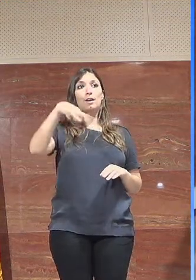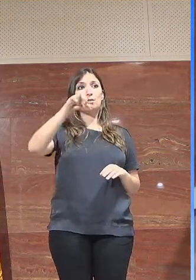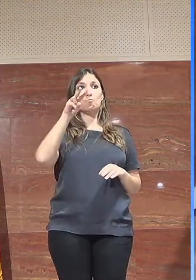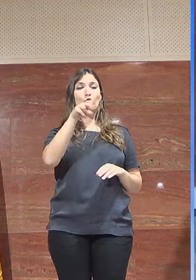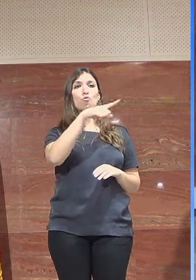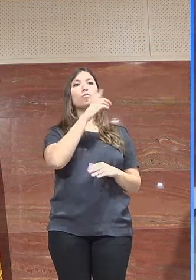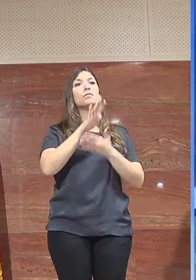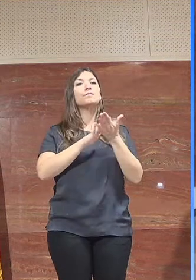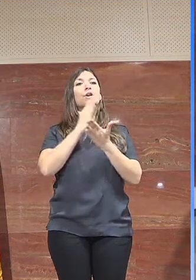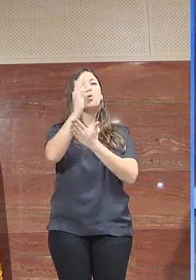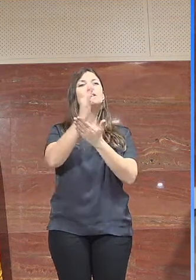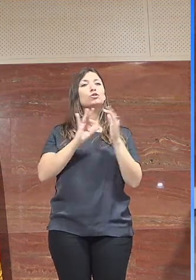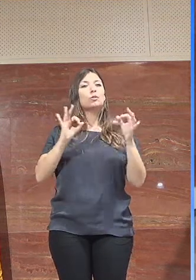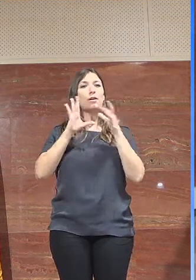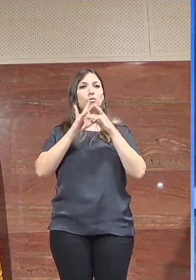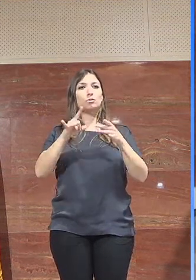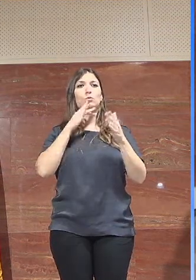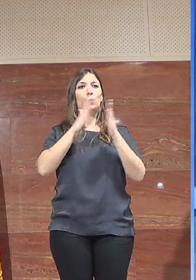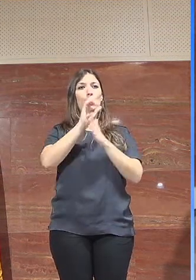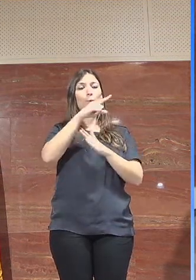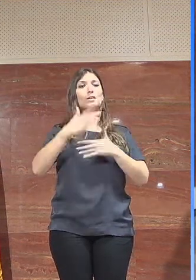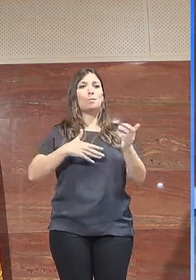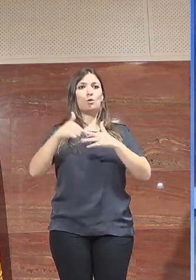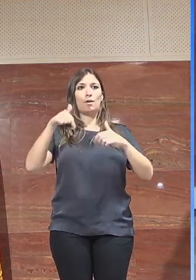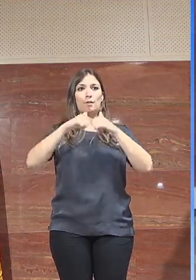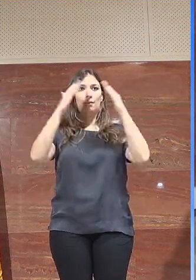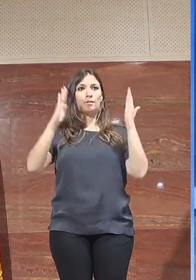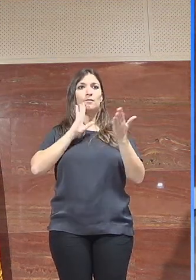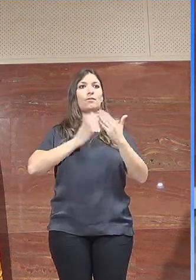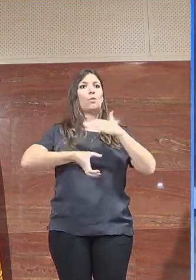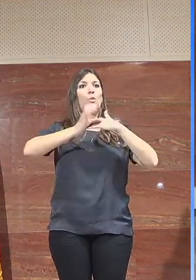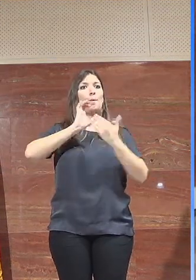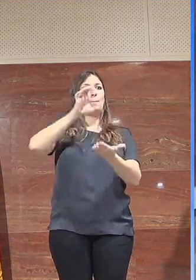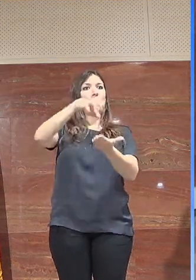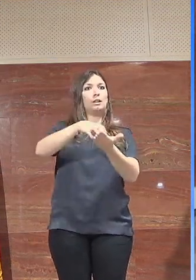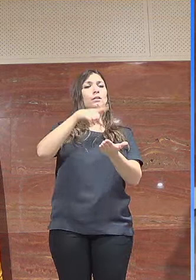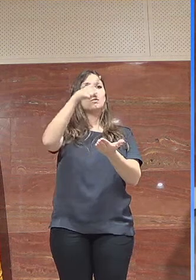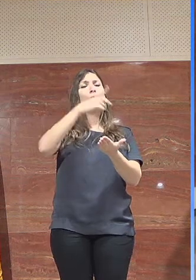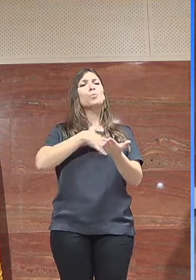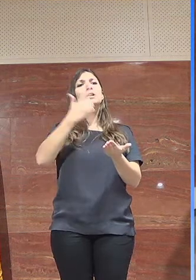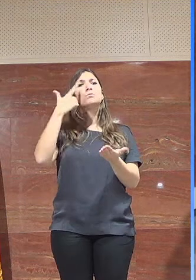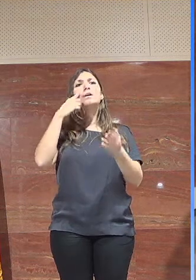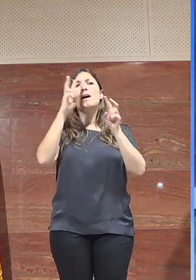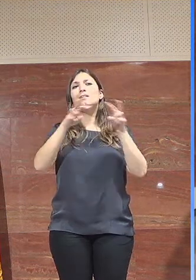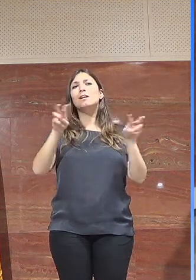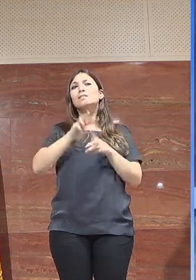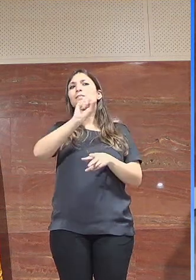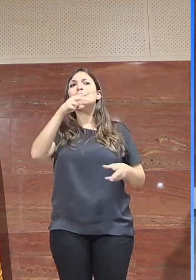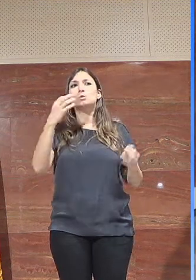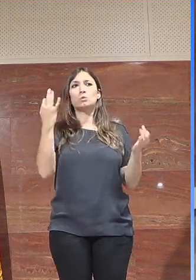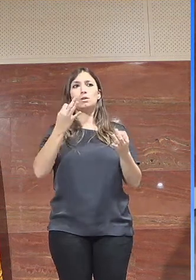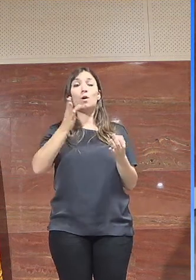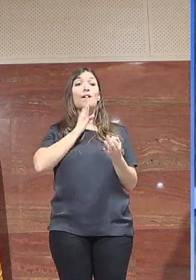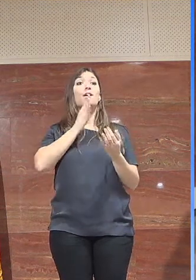unos cuestionarios sobre viviendas que hemos realizado en el CEAPAT y que también podéis encontrar el análisis del resultado de